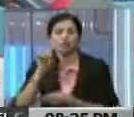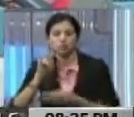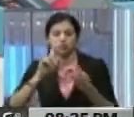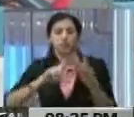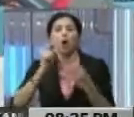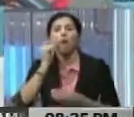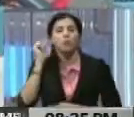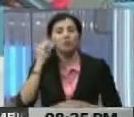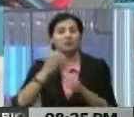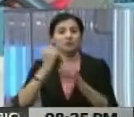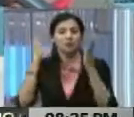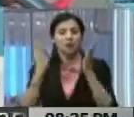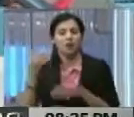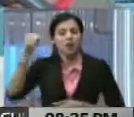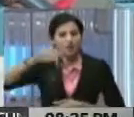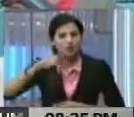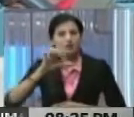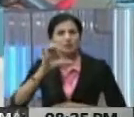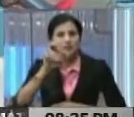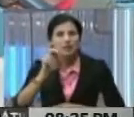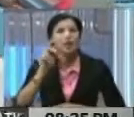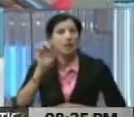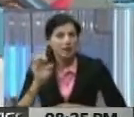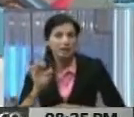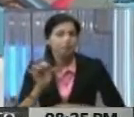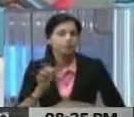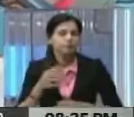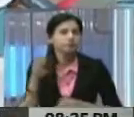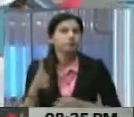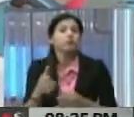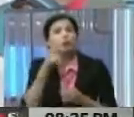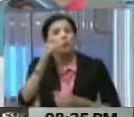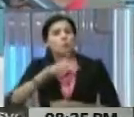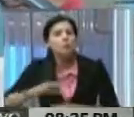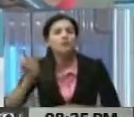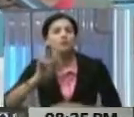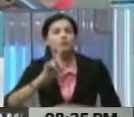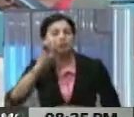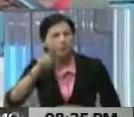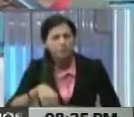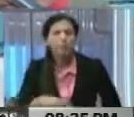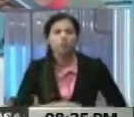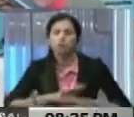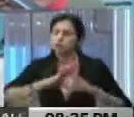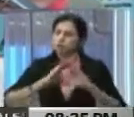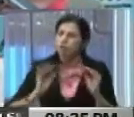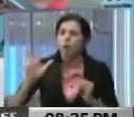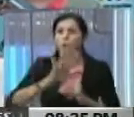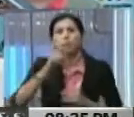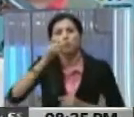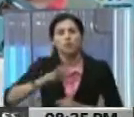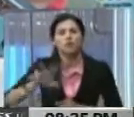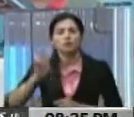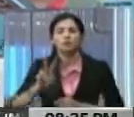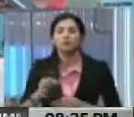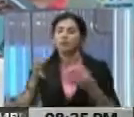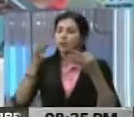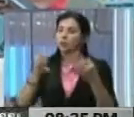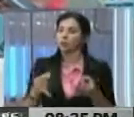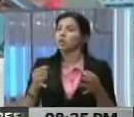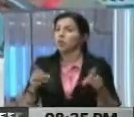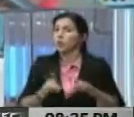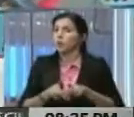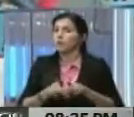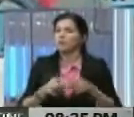trabajadoras y los trabajadores de este Consejo Nacional Electoral y el pueblo venezolano, todo garantizará, como lo ha